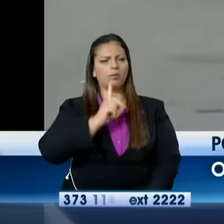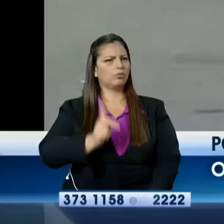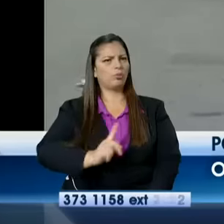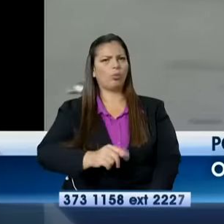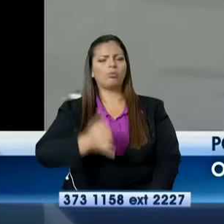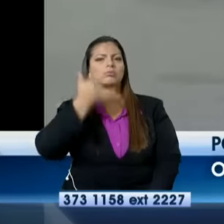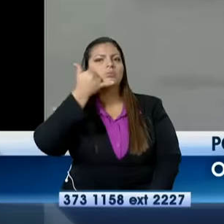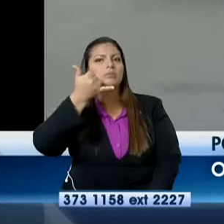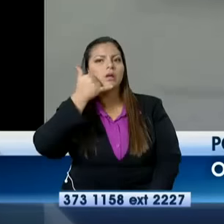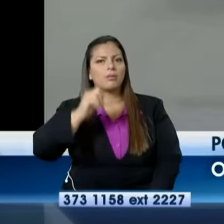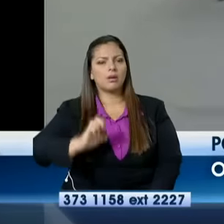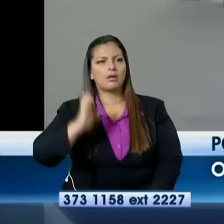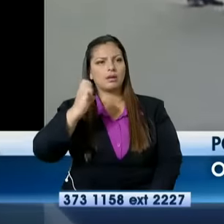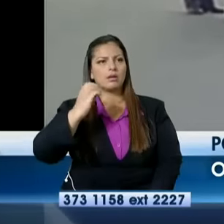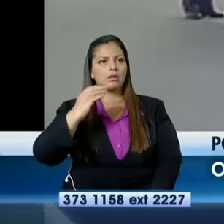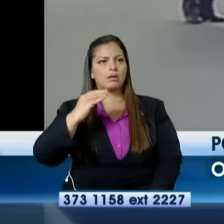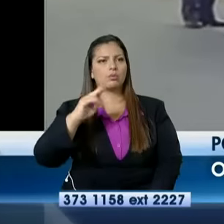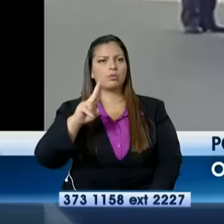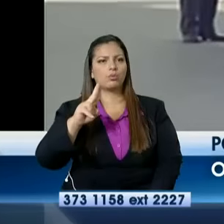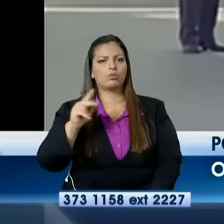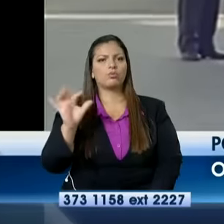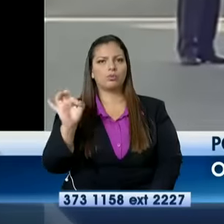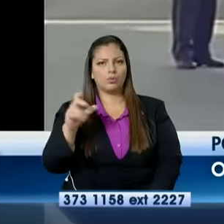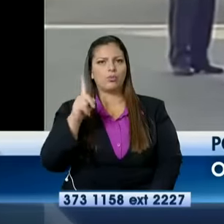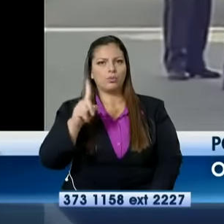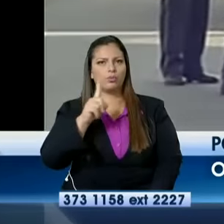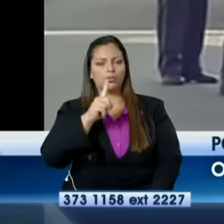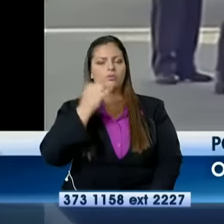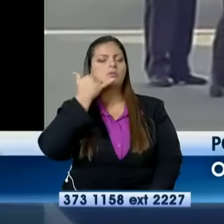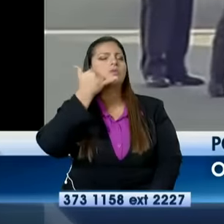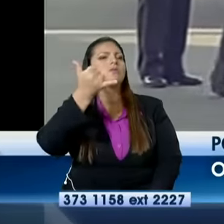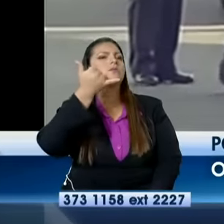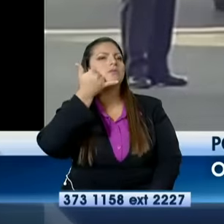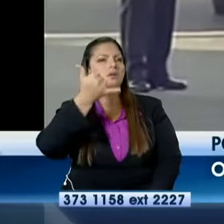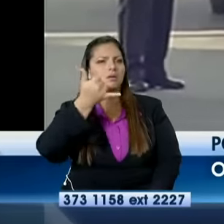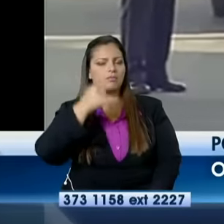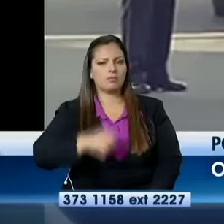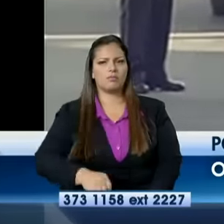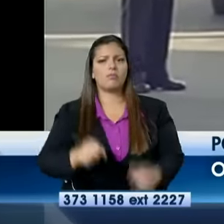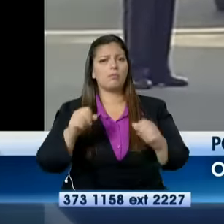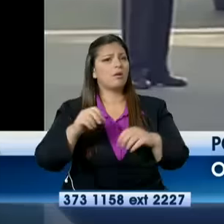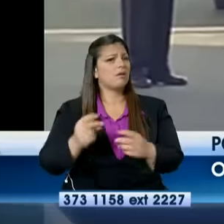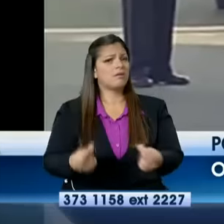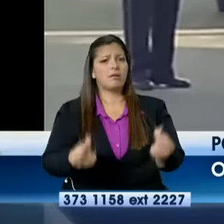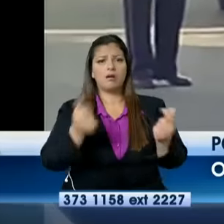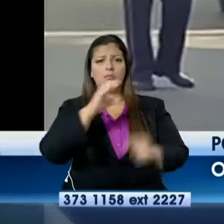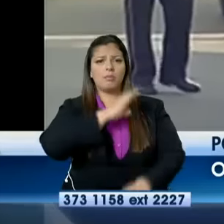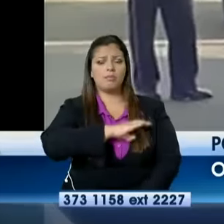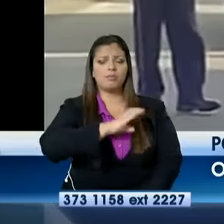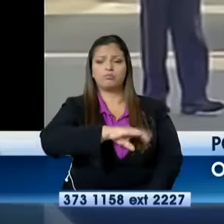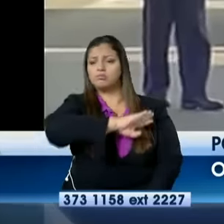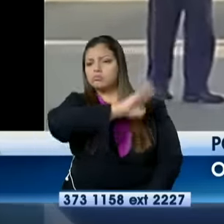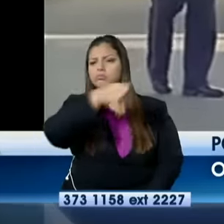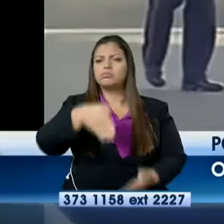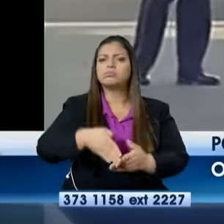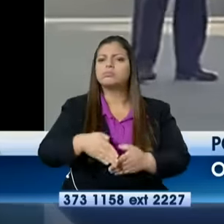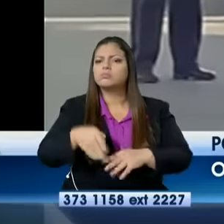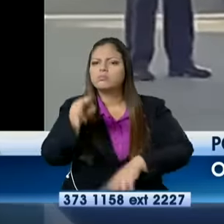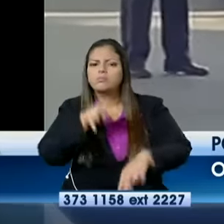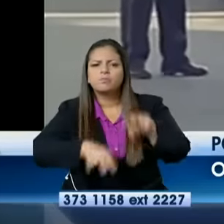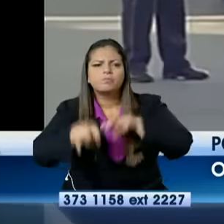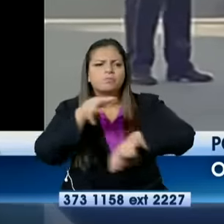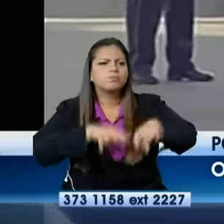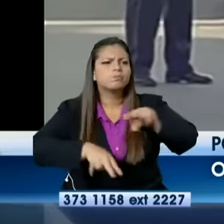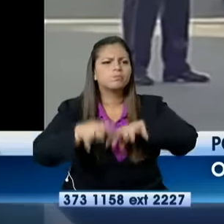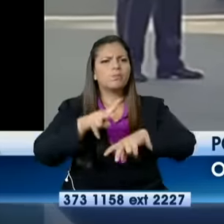tomando contacto con el 911 para poder avanzar a verificar la novedad y realizar el contacto pertinente y darle